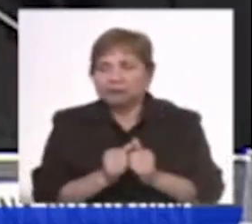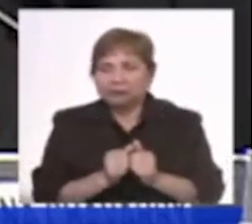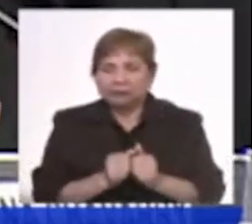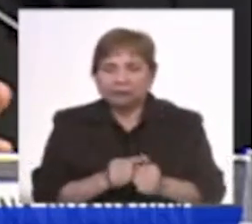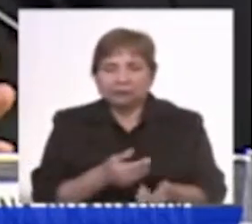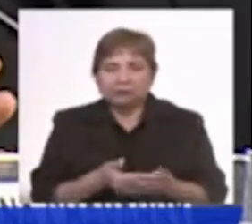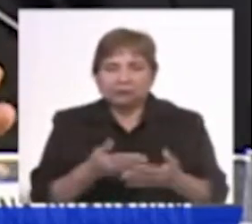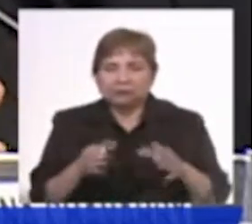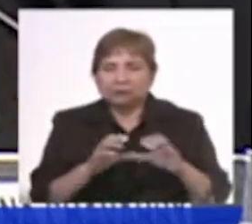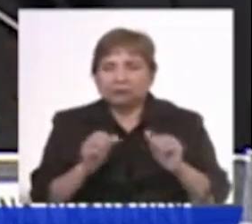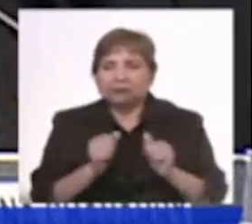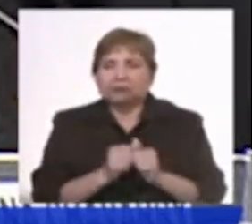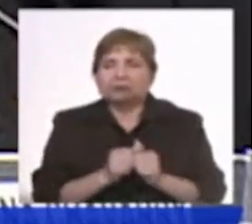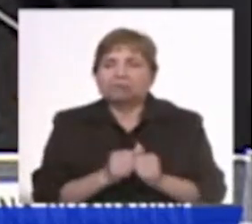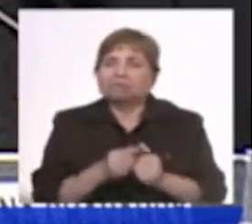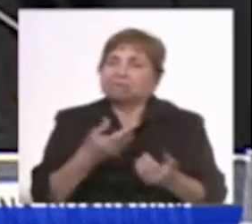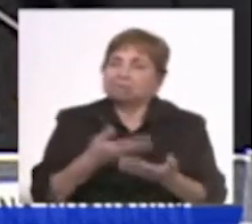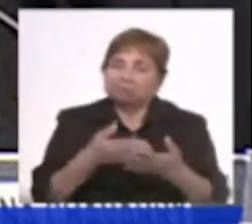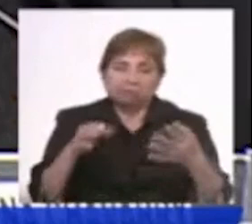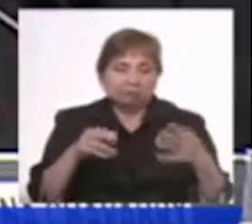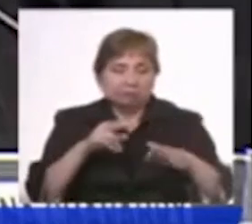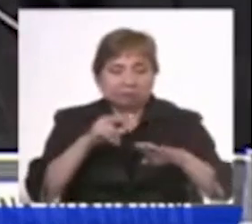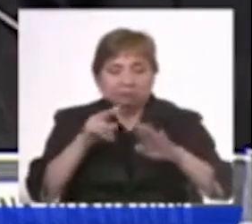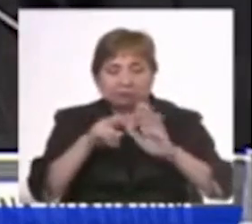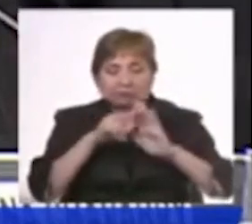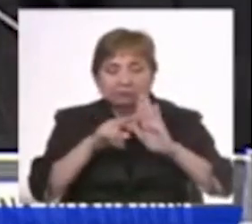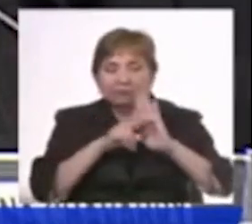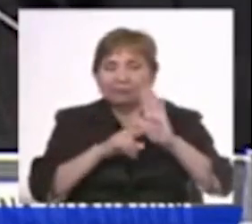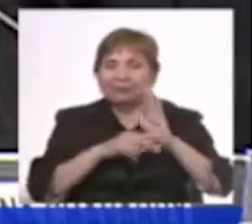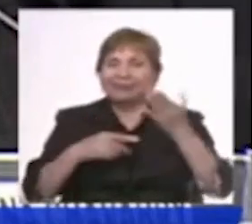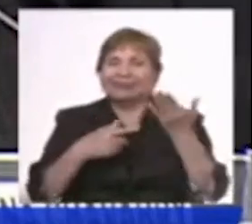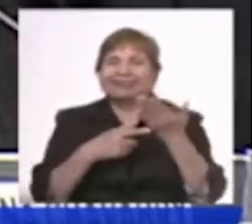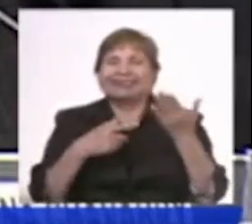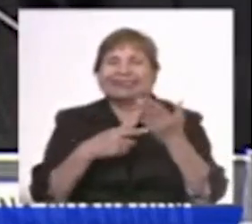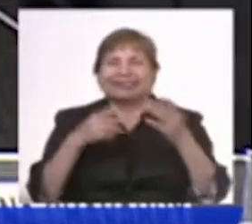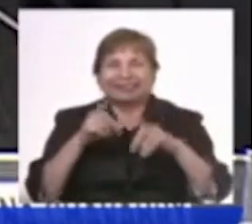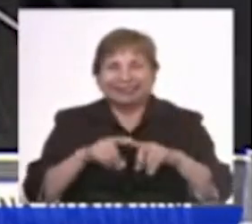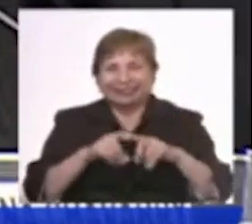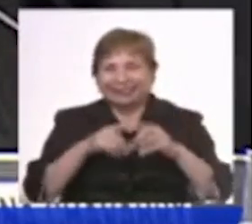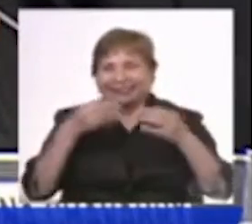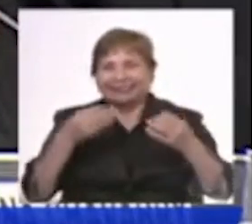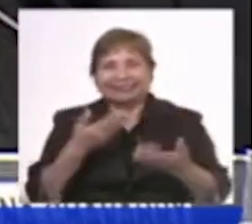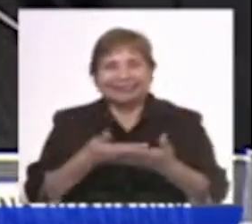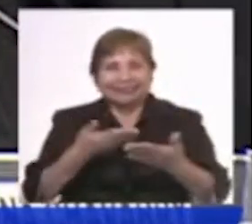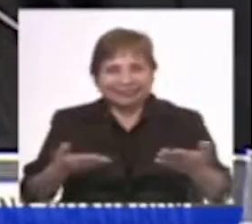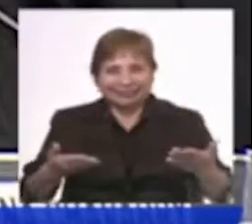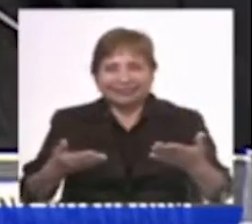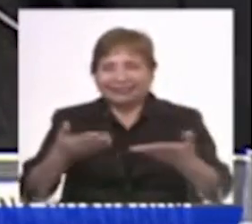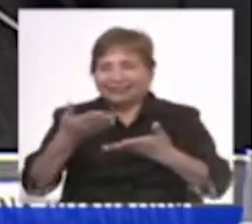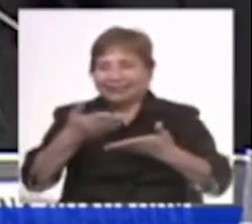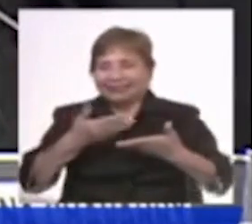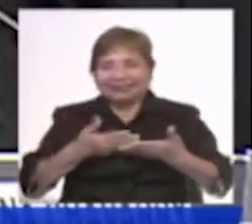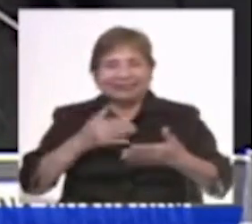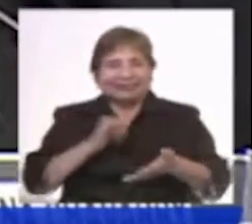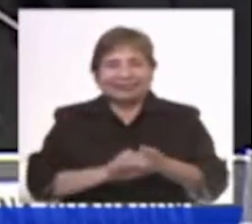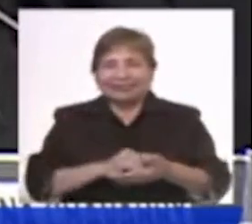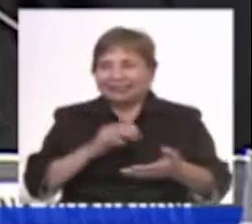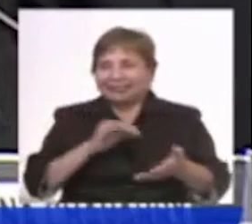intervenir. Para eso está la norma, nos dice siempre tecnología vigente dependiendo las cosas que se adquieran